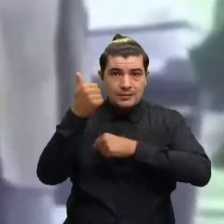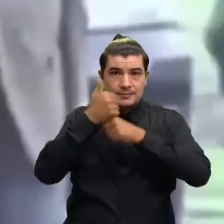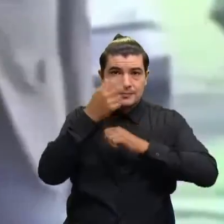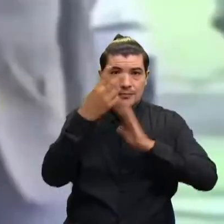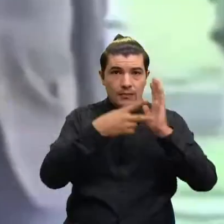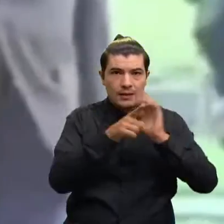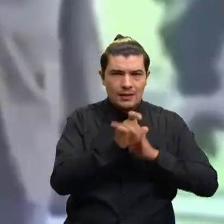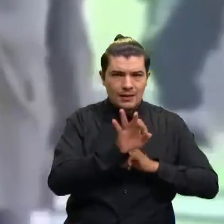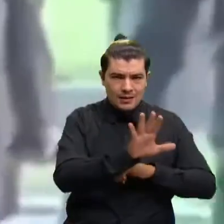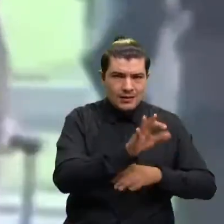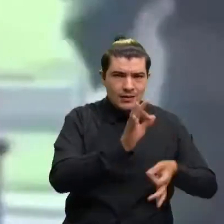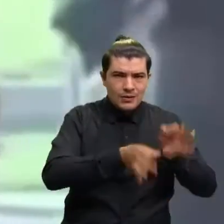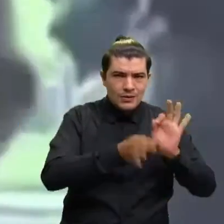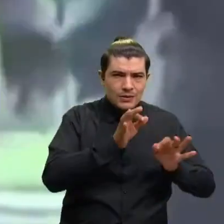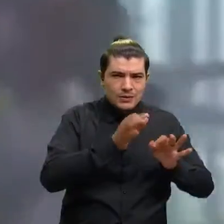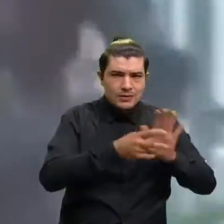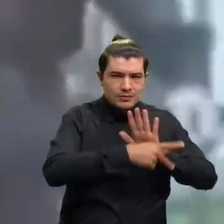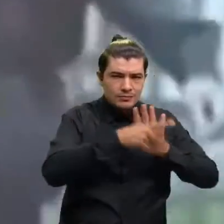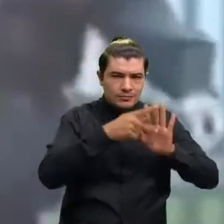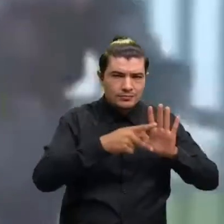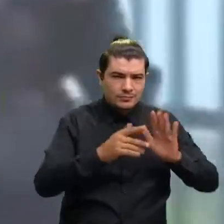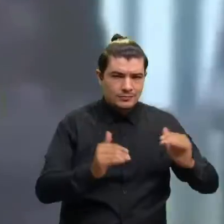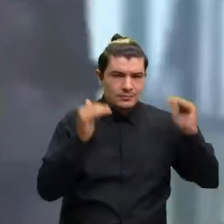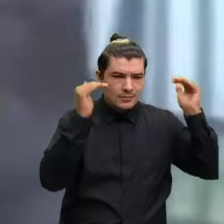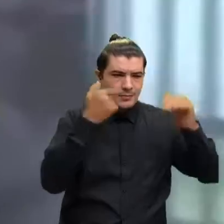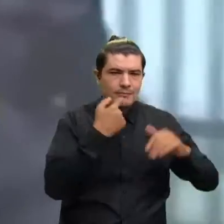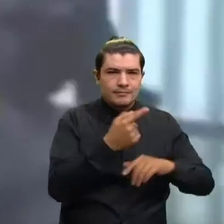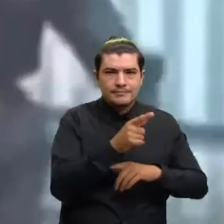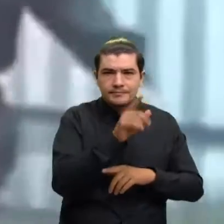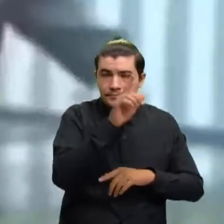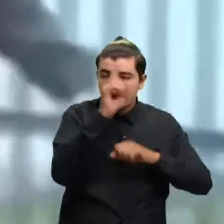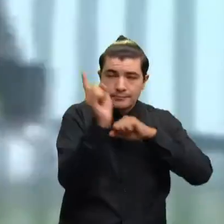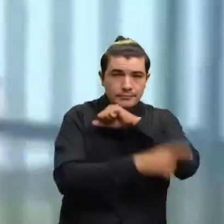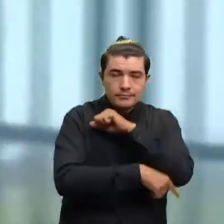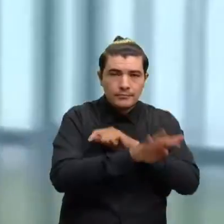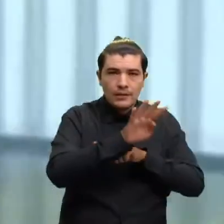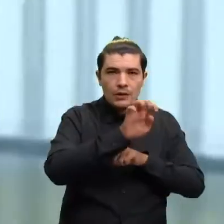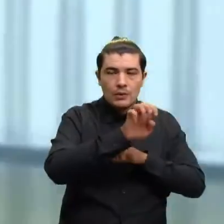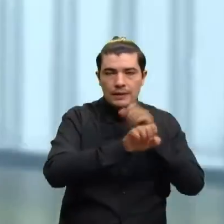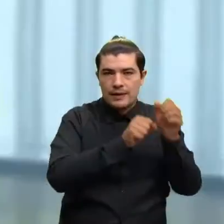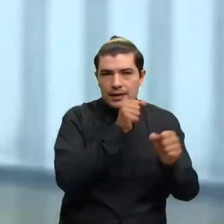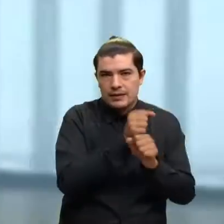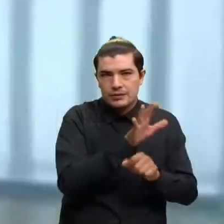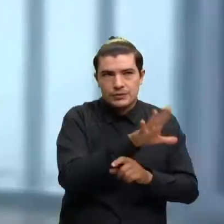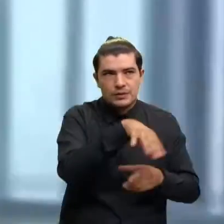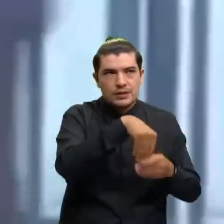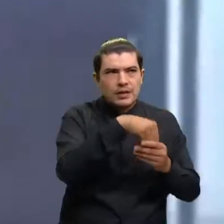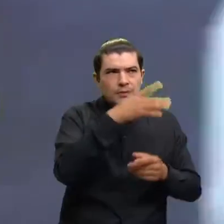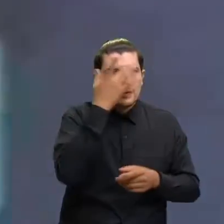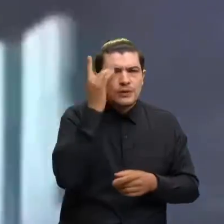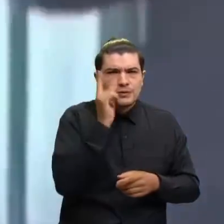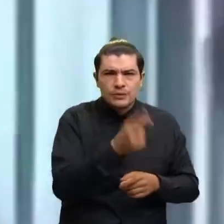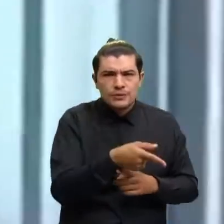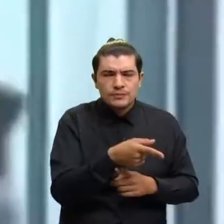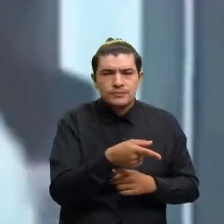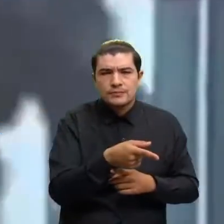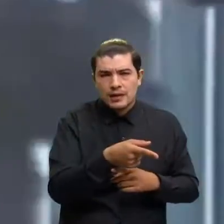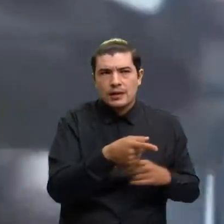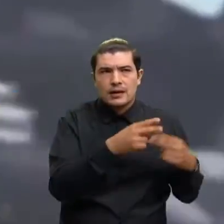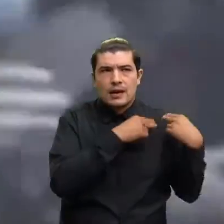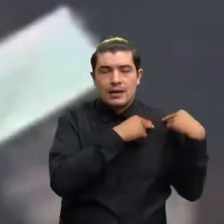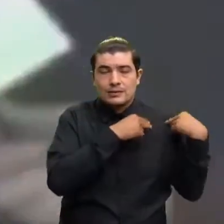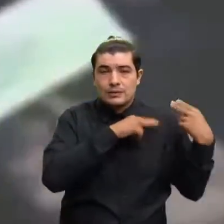en el pasado año 2013, la sala penal de la Corte Suprema de Justicia lo había condenado a 9 años de prisión por comprobarse su alianza